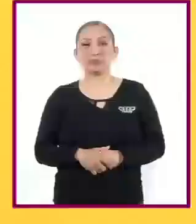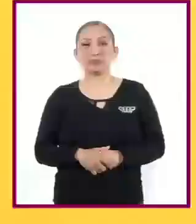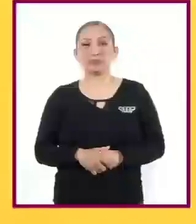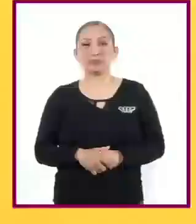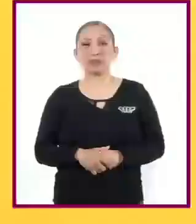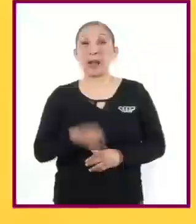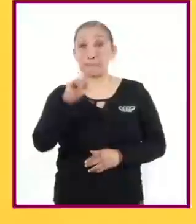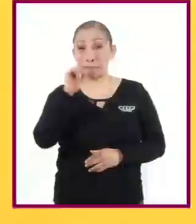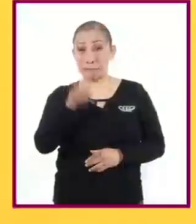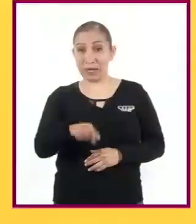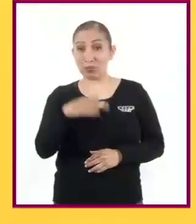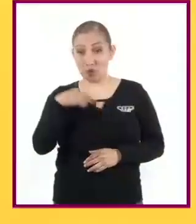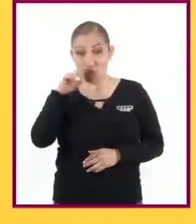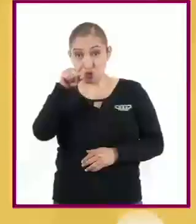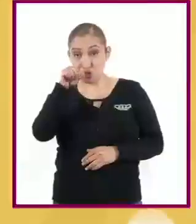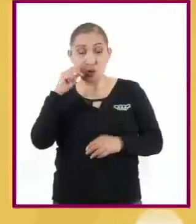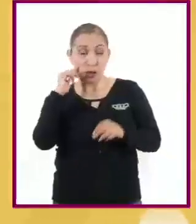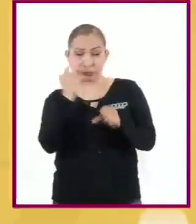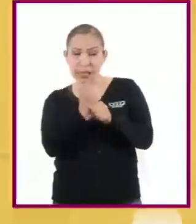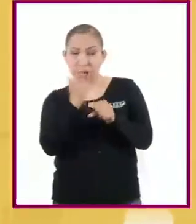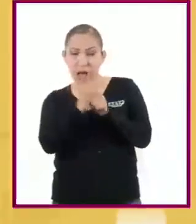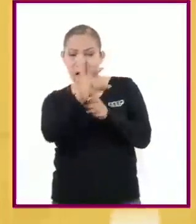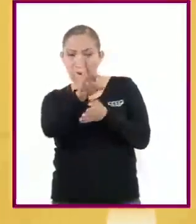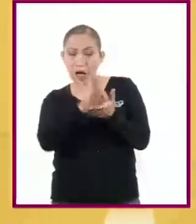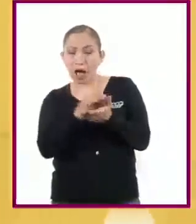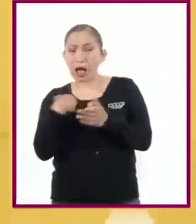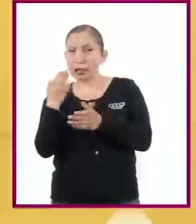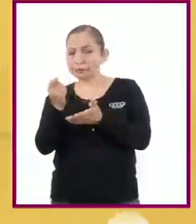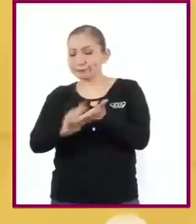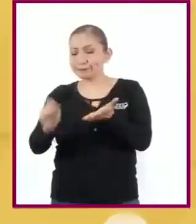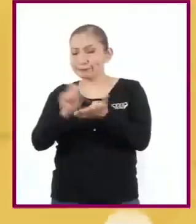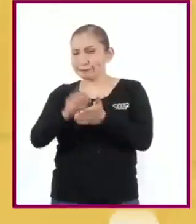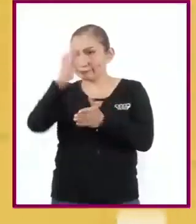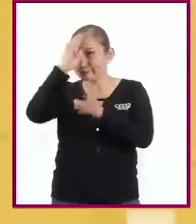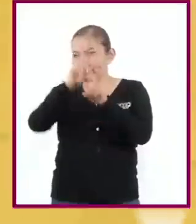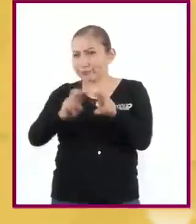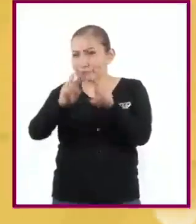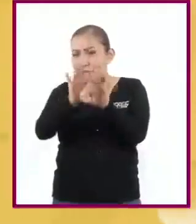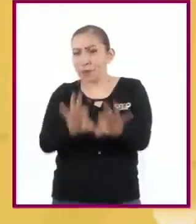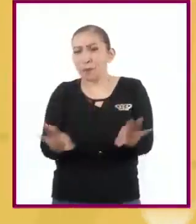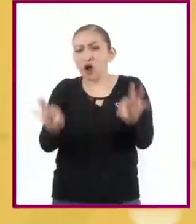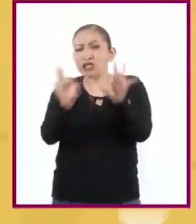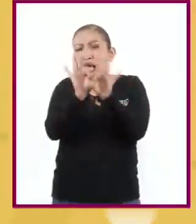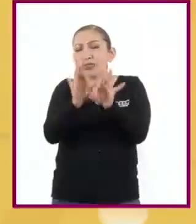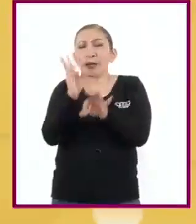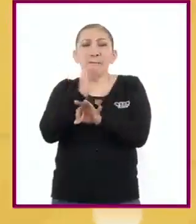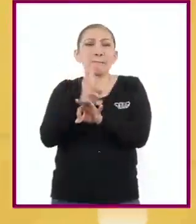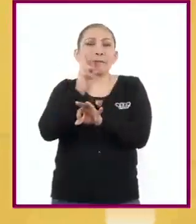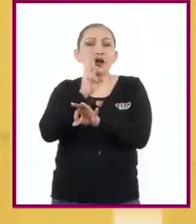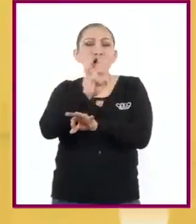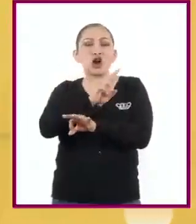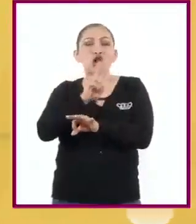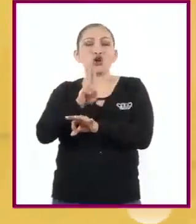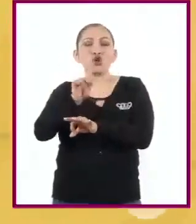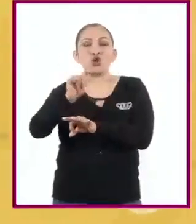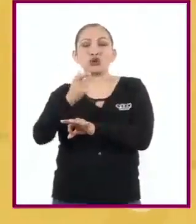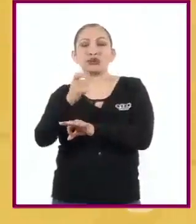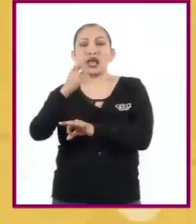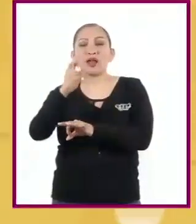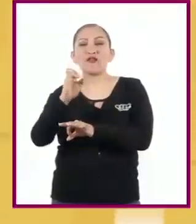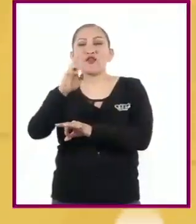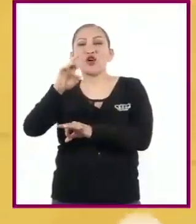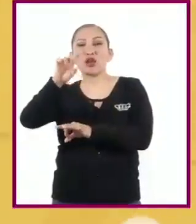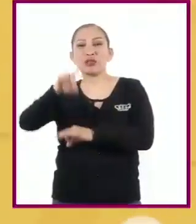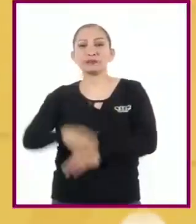Con base en lo que identificaron, escriban una reflexión acerca de la importancia del experimento de Rutherford.